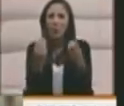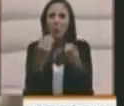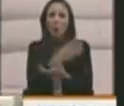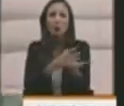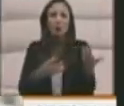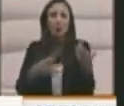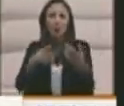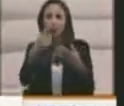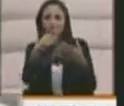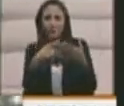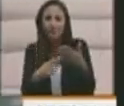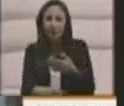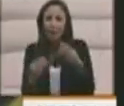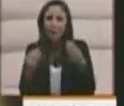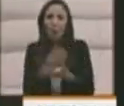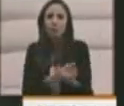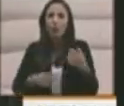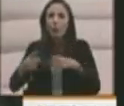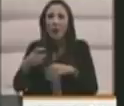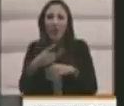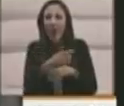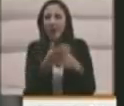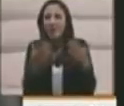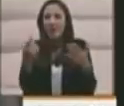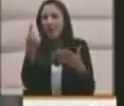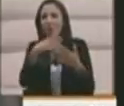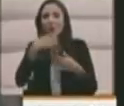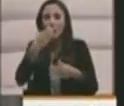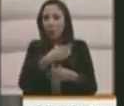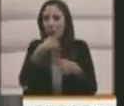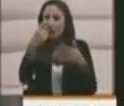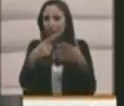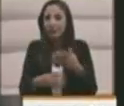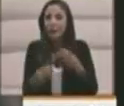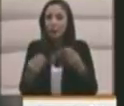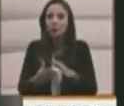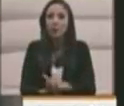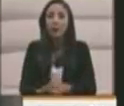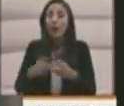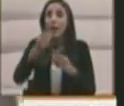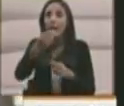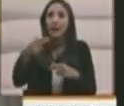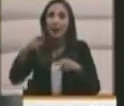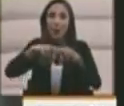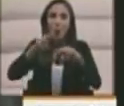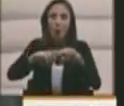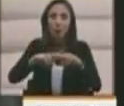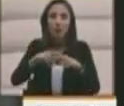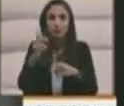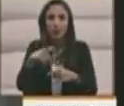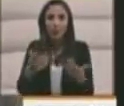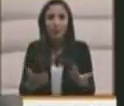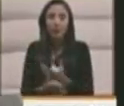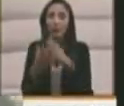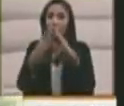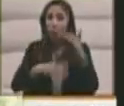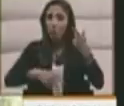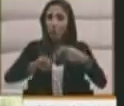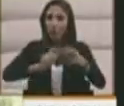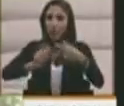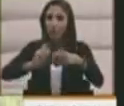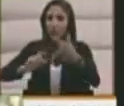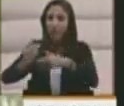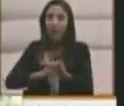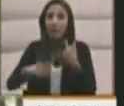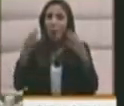onoto, guayaba y siembra de caraota. ¿Y todo lo traes a la feria y se lo vendes a la gente a